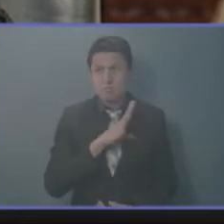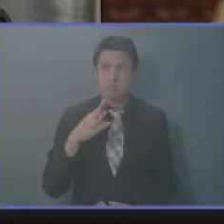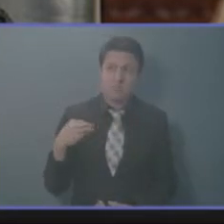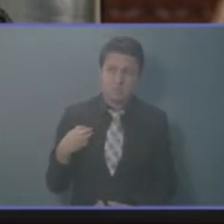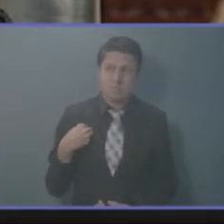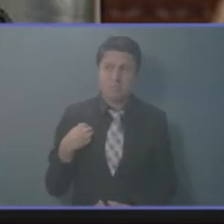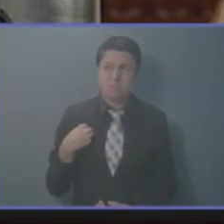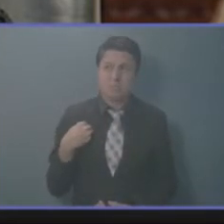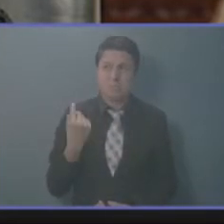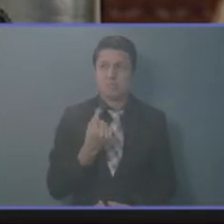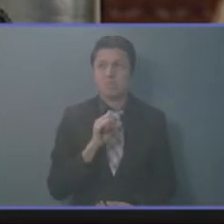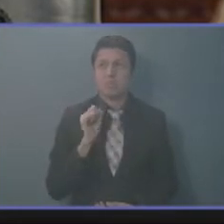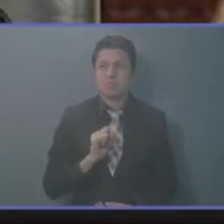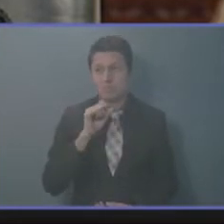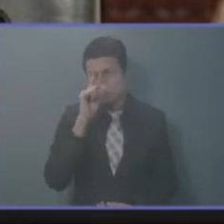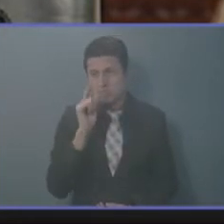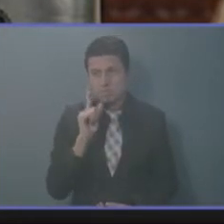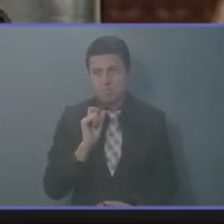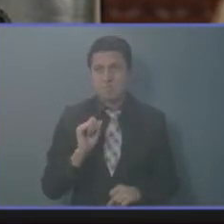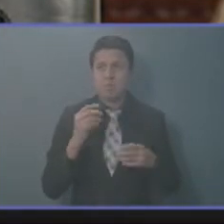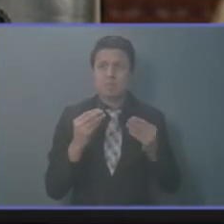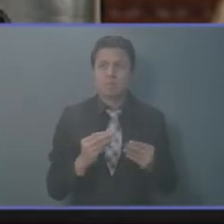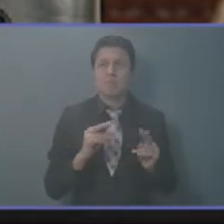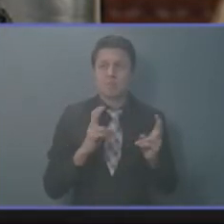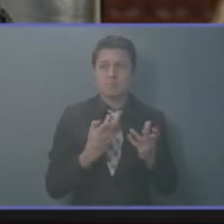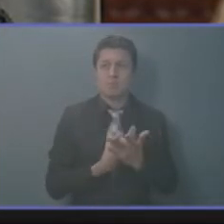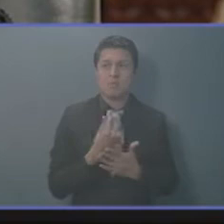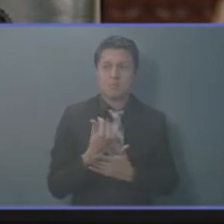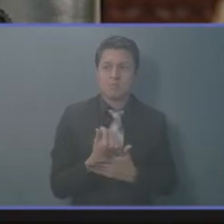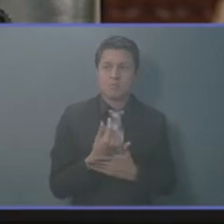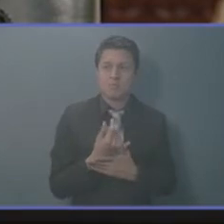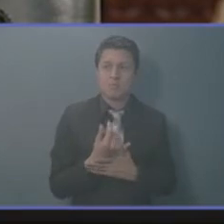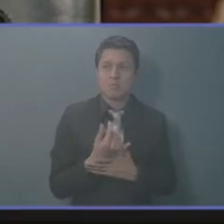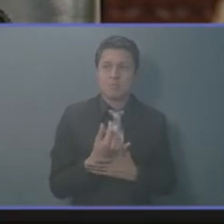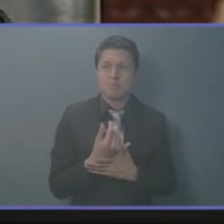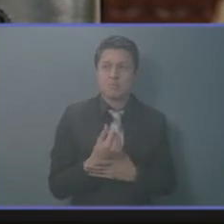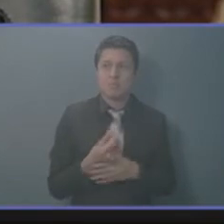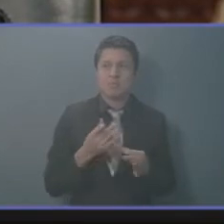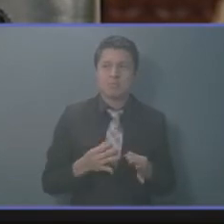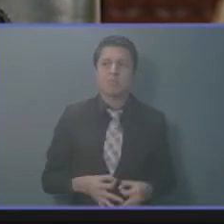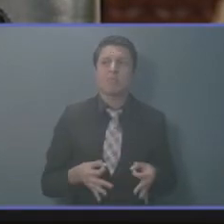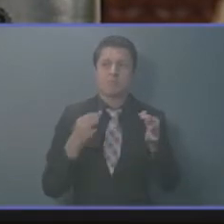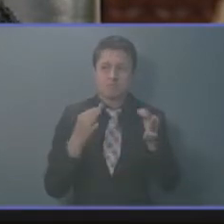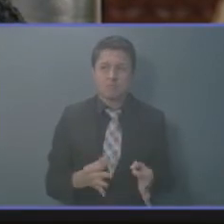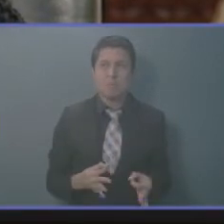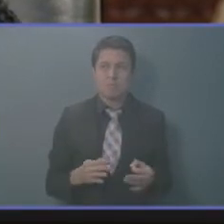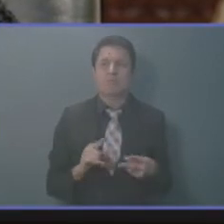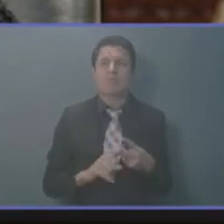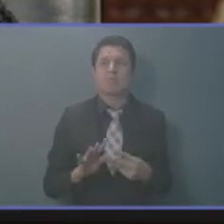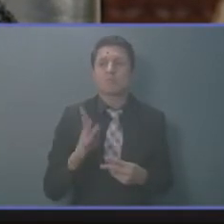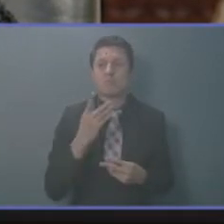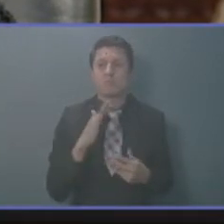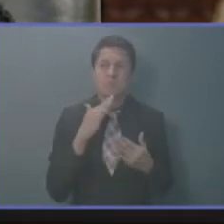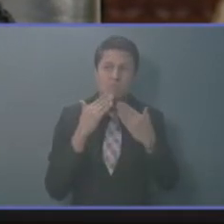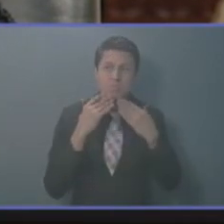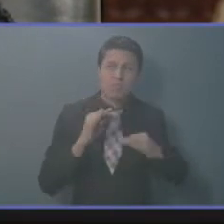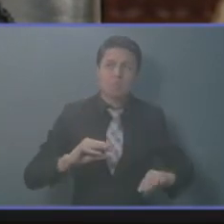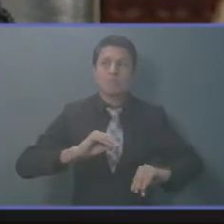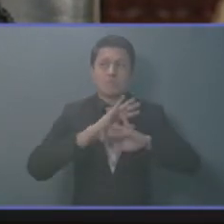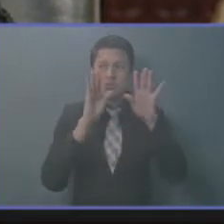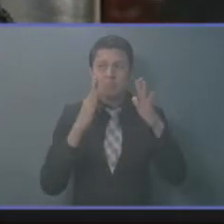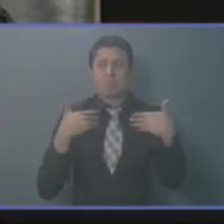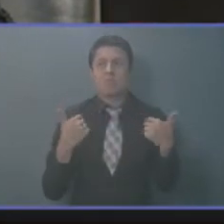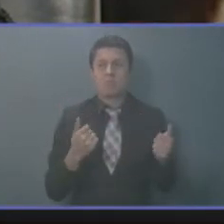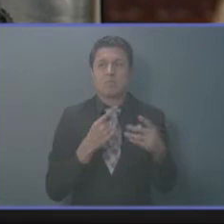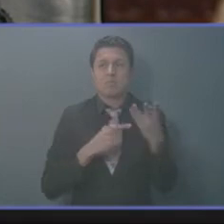para que el trabajo pueda darles las condiciones económicas de una existencia digna. Cuarto, que está claro que la salud es un